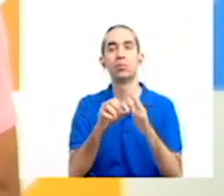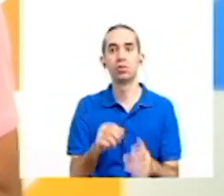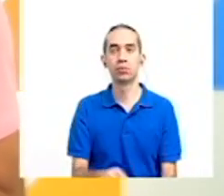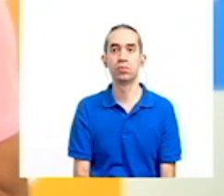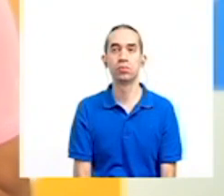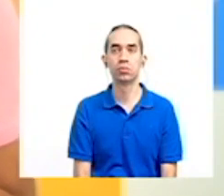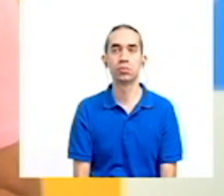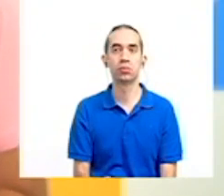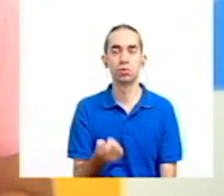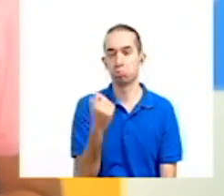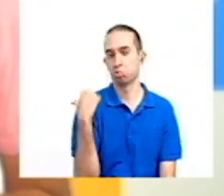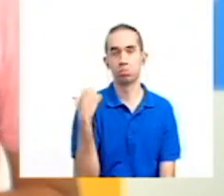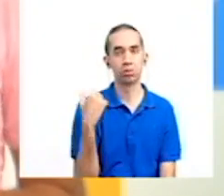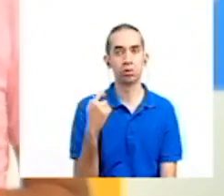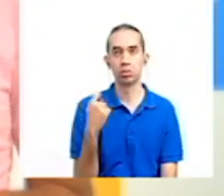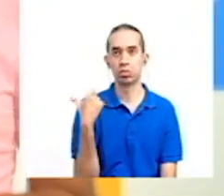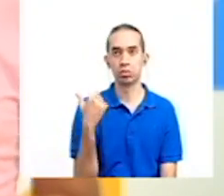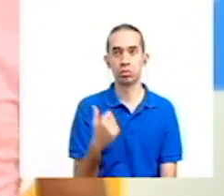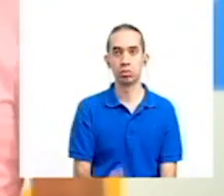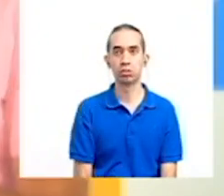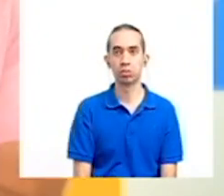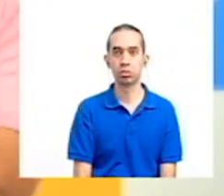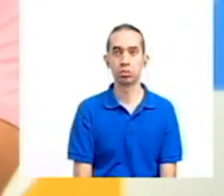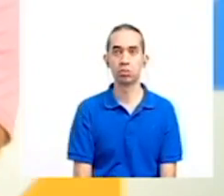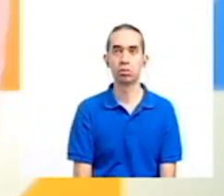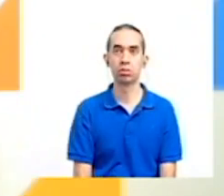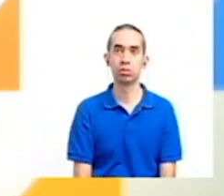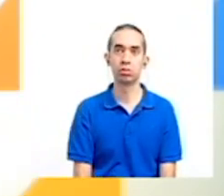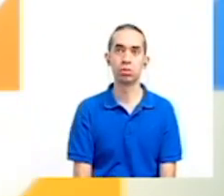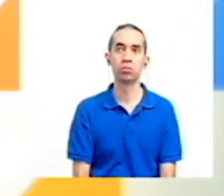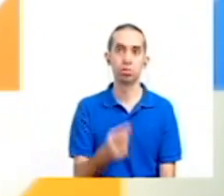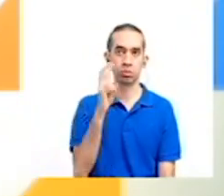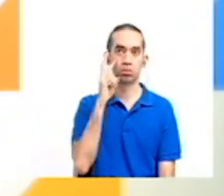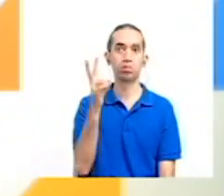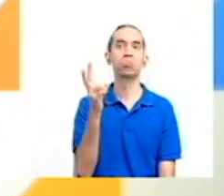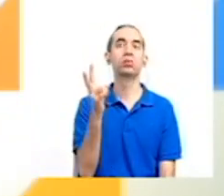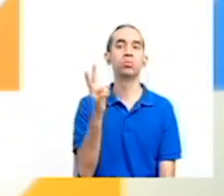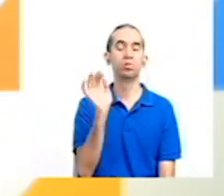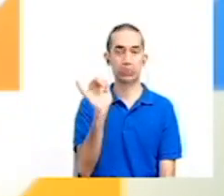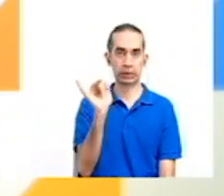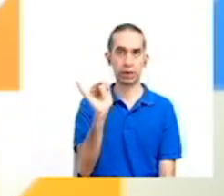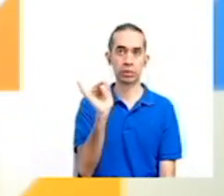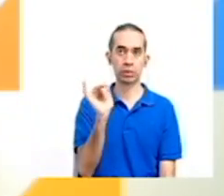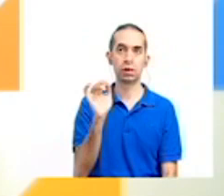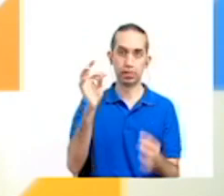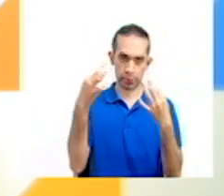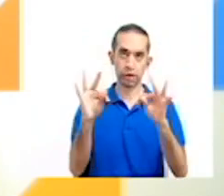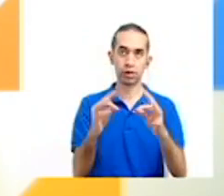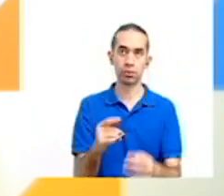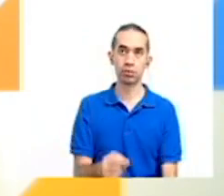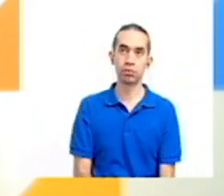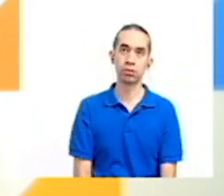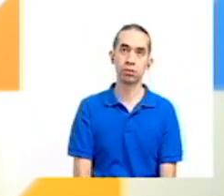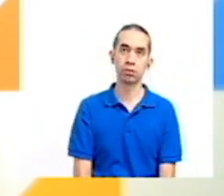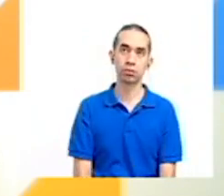quitar uno de los pesitos que tiene el spinner y lo voy a hacer intentar girar.